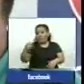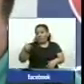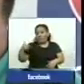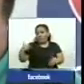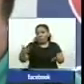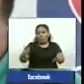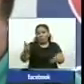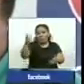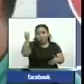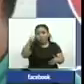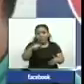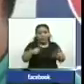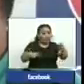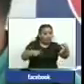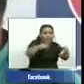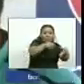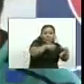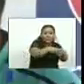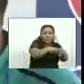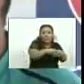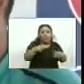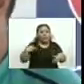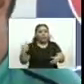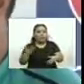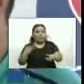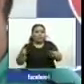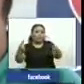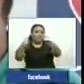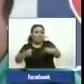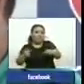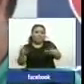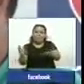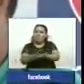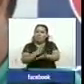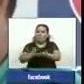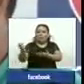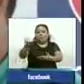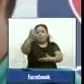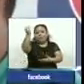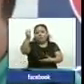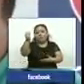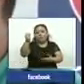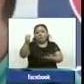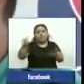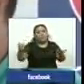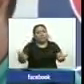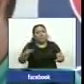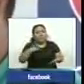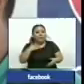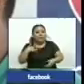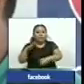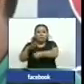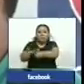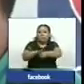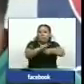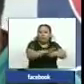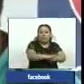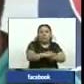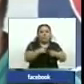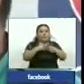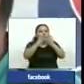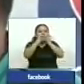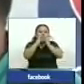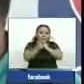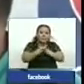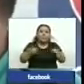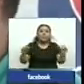llevamos dos años o dos finales, perdón, sin conseguir el título. Entonces presión va a haber por todos lados y deseos de